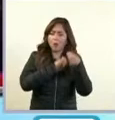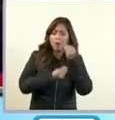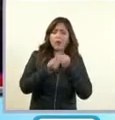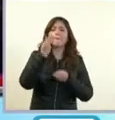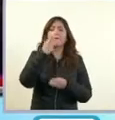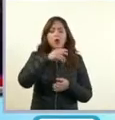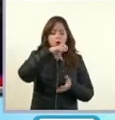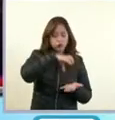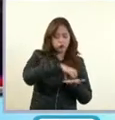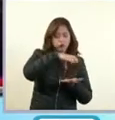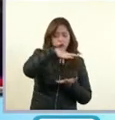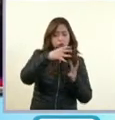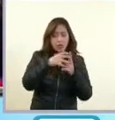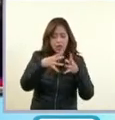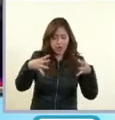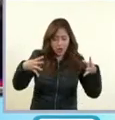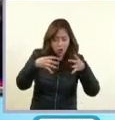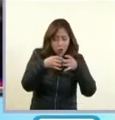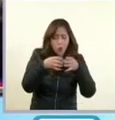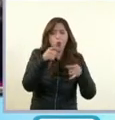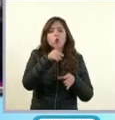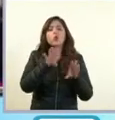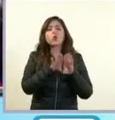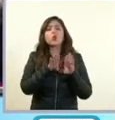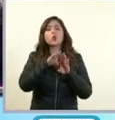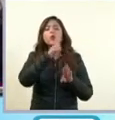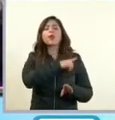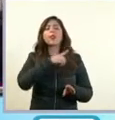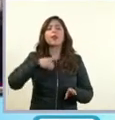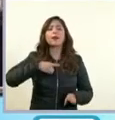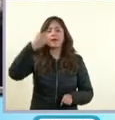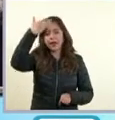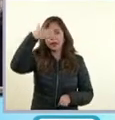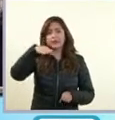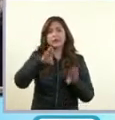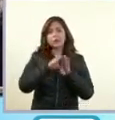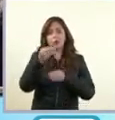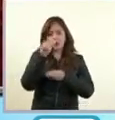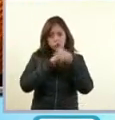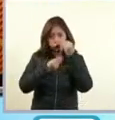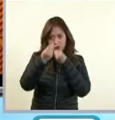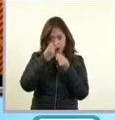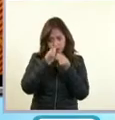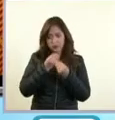es importante y hay que pues, saber cómo consumirlas, ¿no? A mí me parece muy